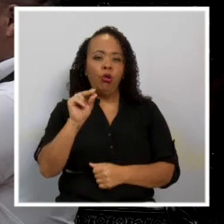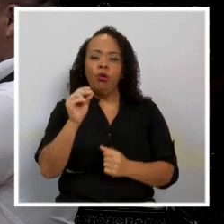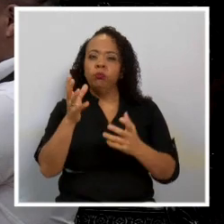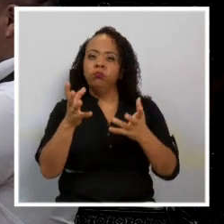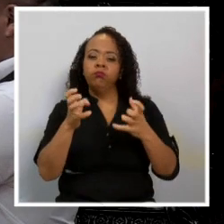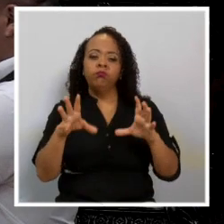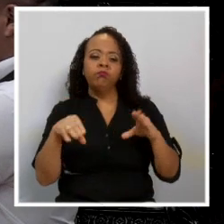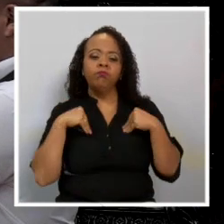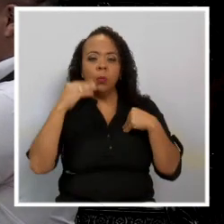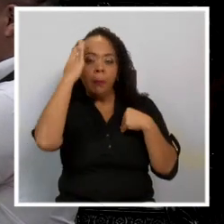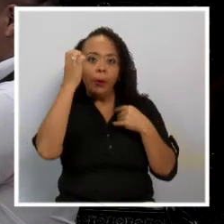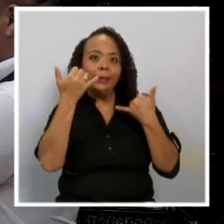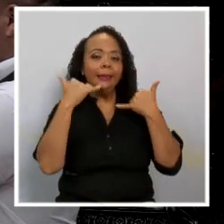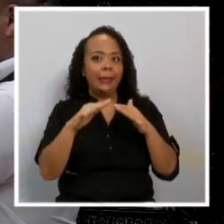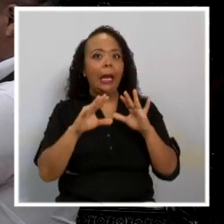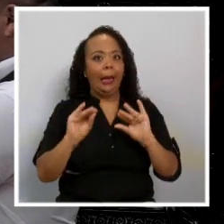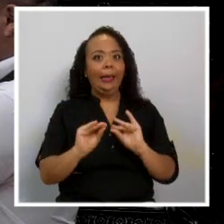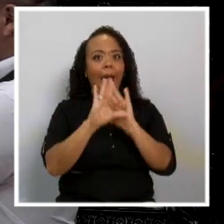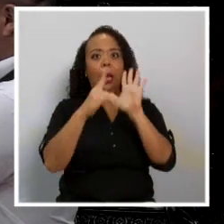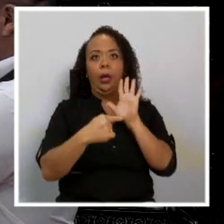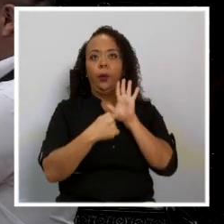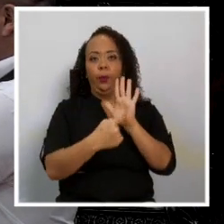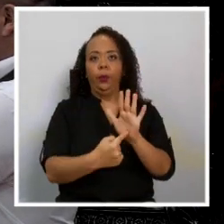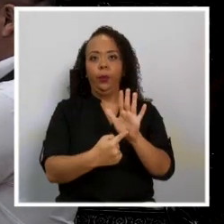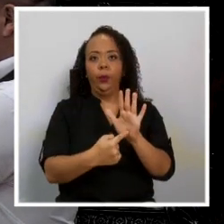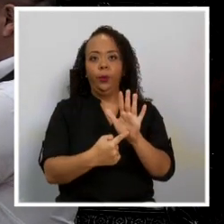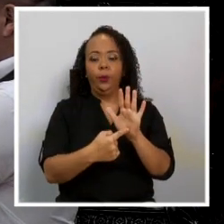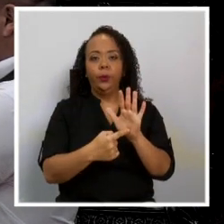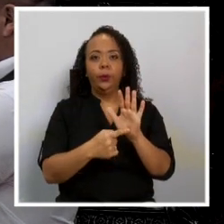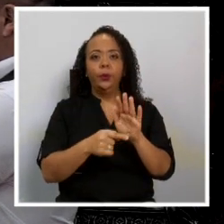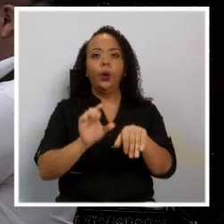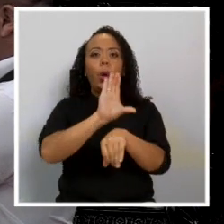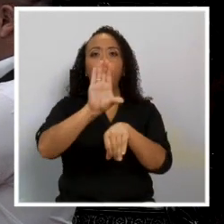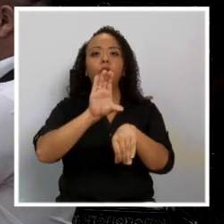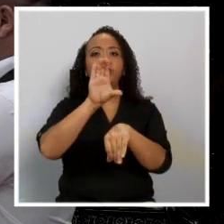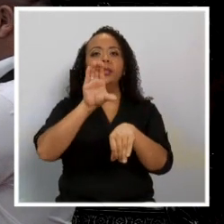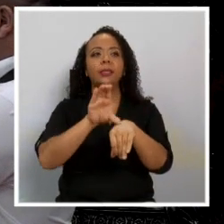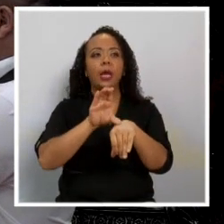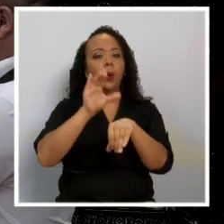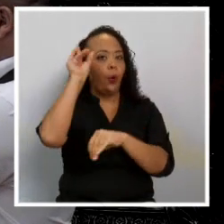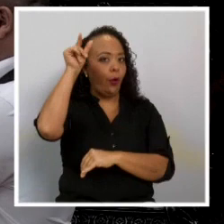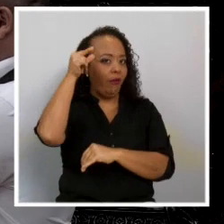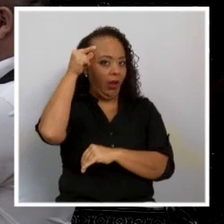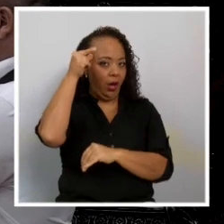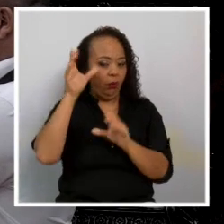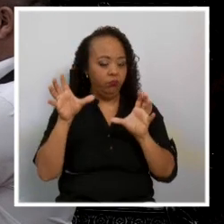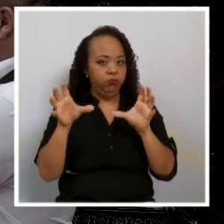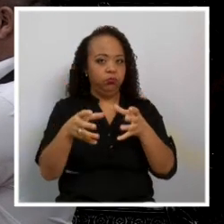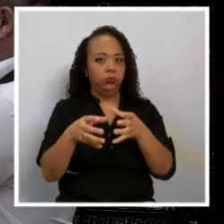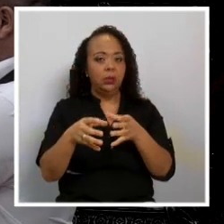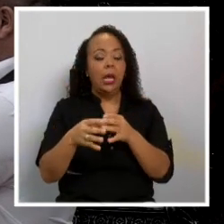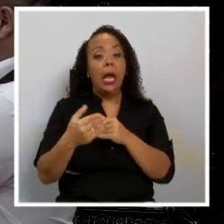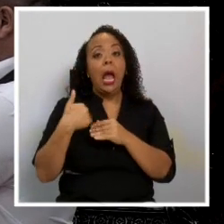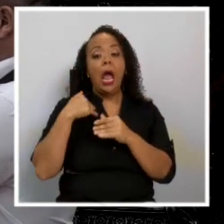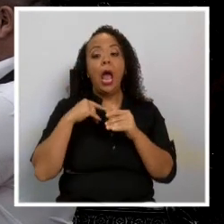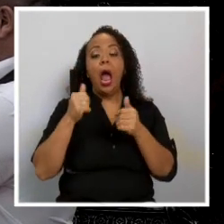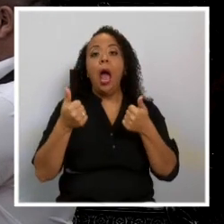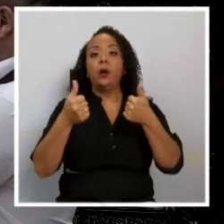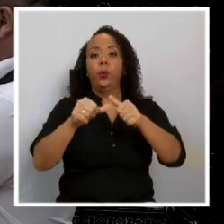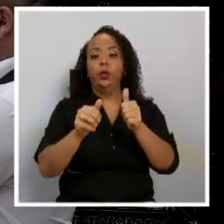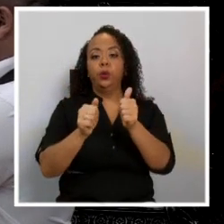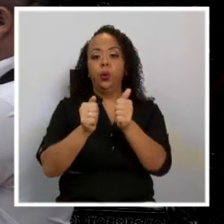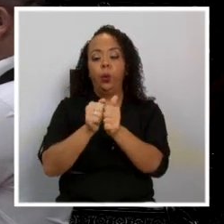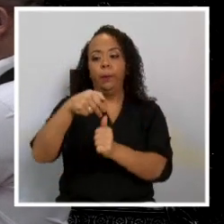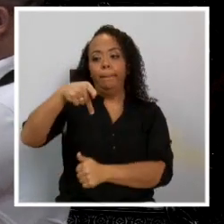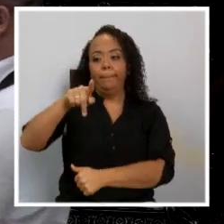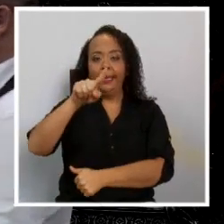ya está bastante visible en el Consejo de Gobierno de don Carlos Alvarado. De hecho, hay un acuerdo con PISA.